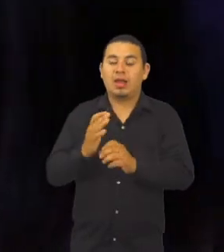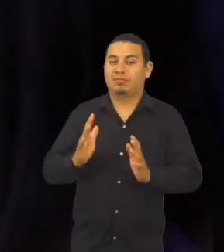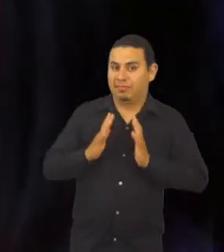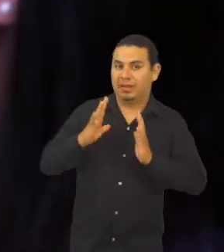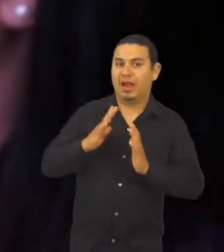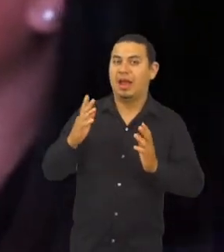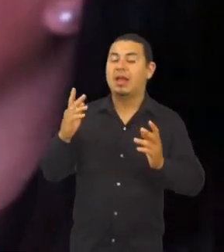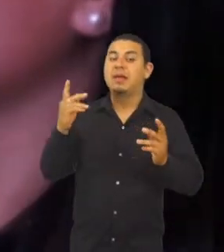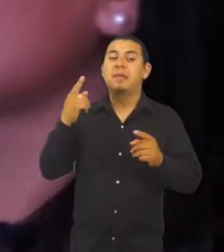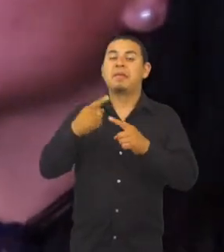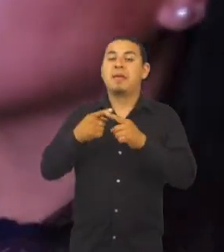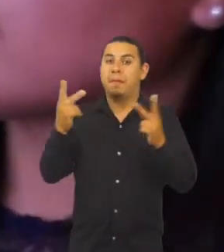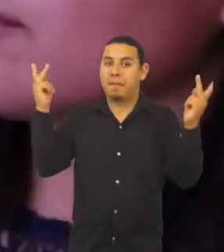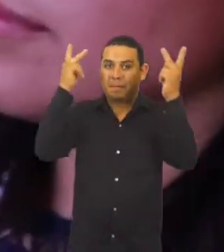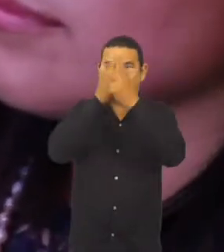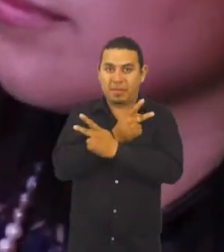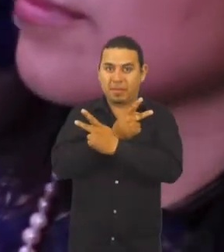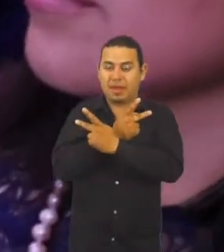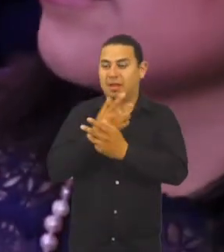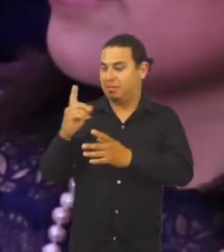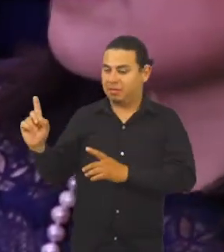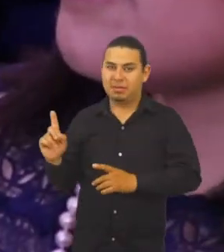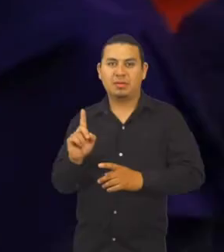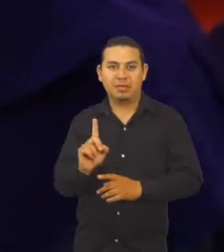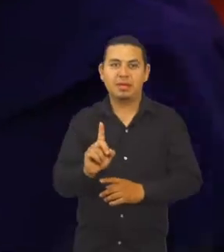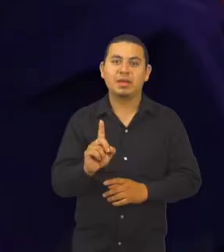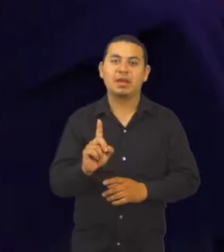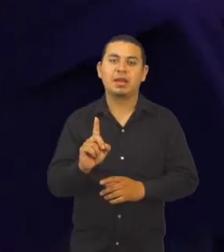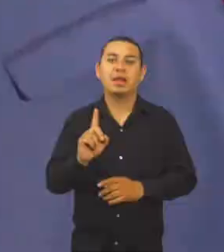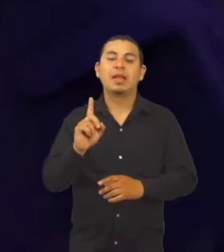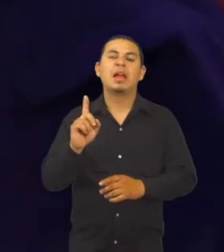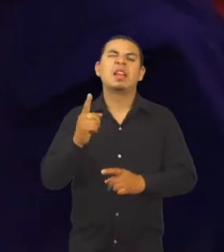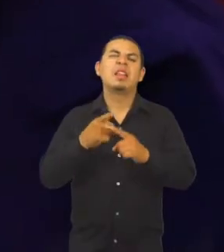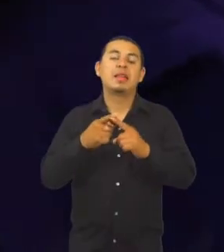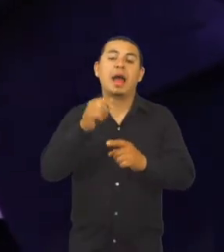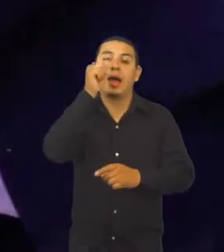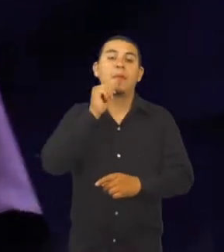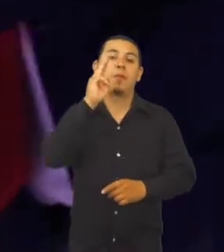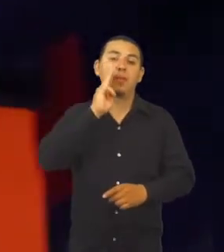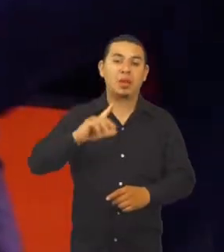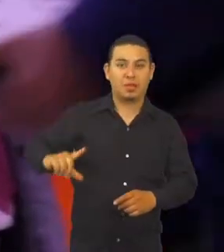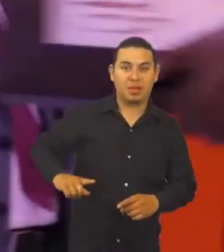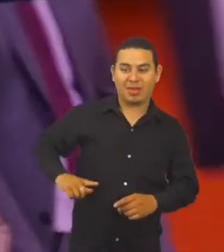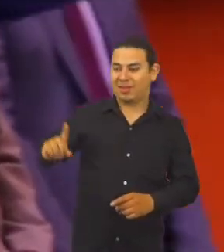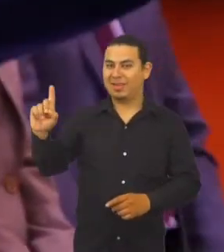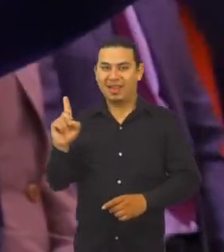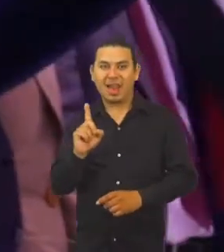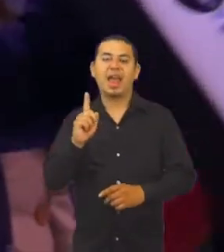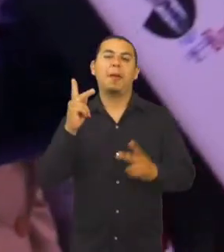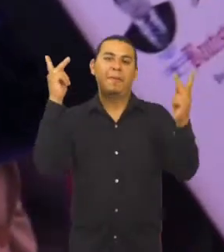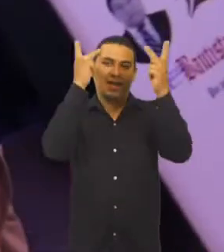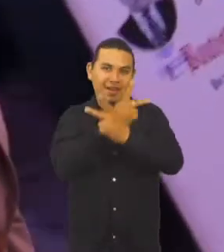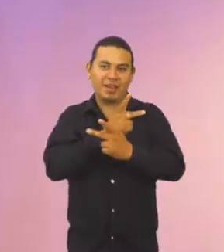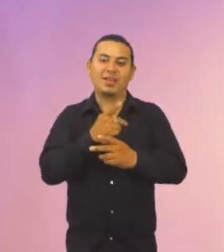diplomas. Tenemos el honor en esta ocasión de que apadrina esta generación el maestro Alejandro Murat Hinojosa, gobernador de nuestro